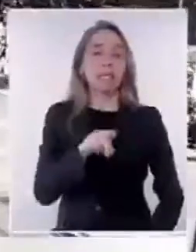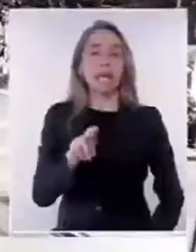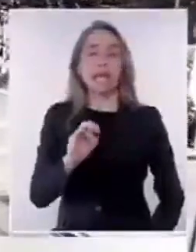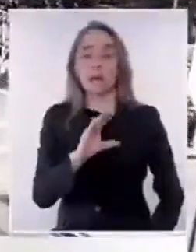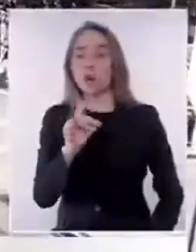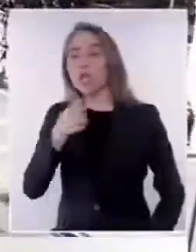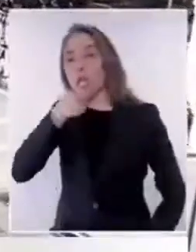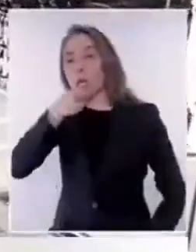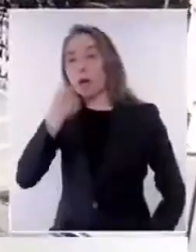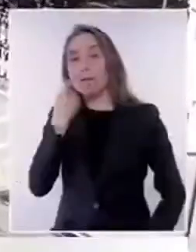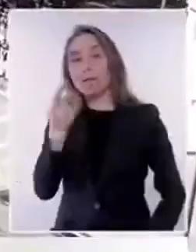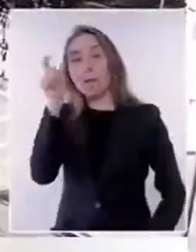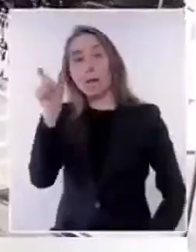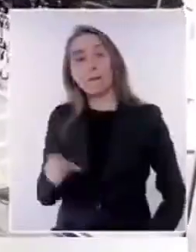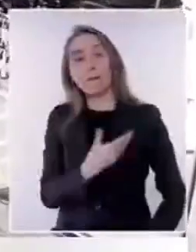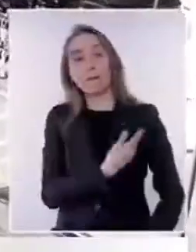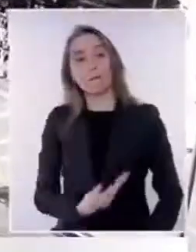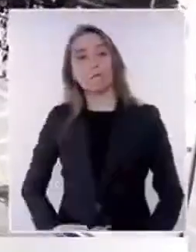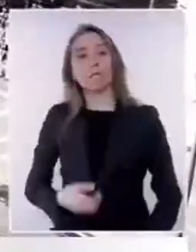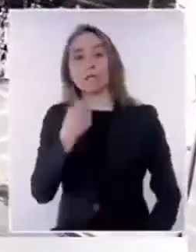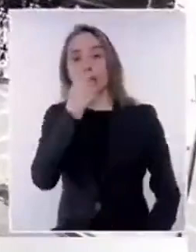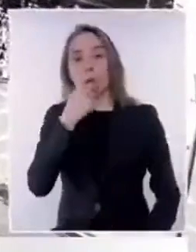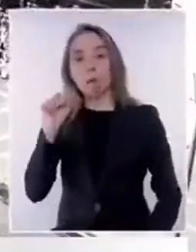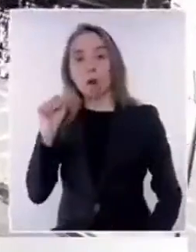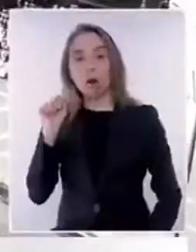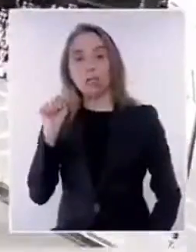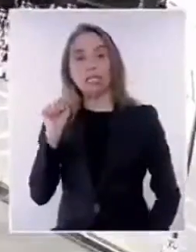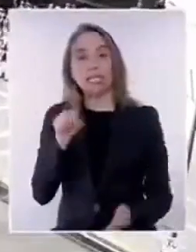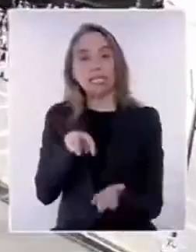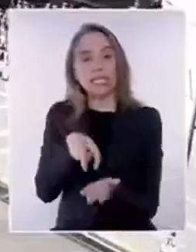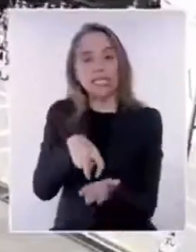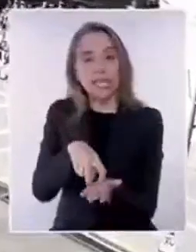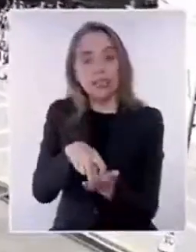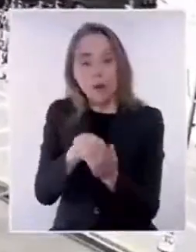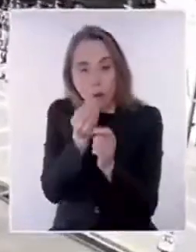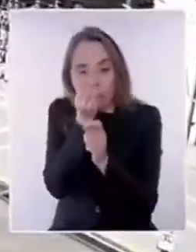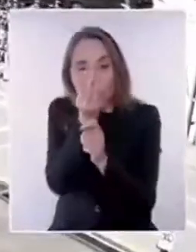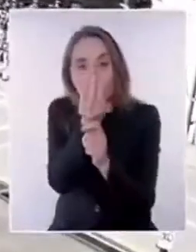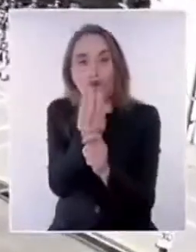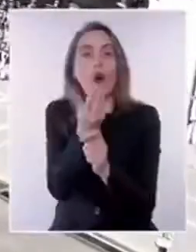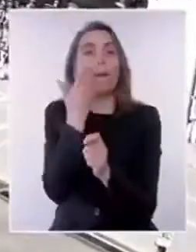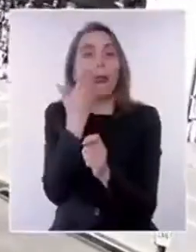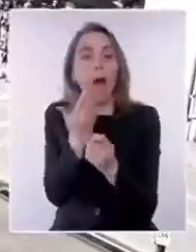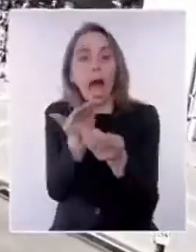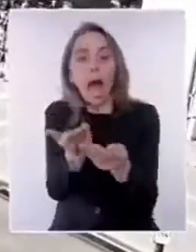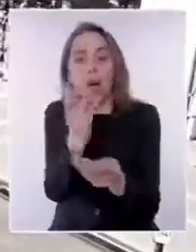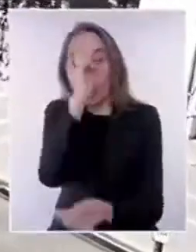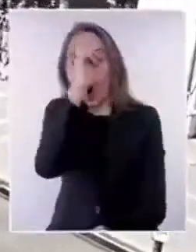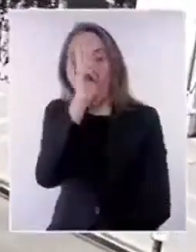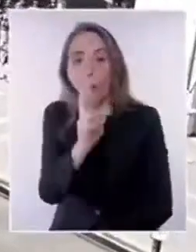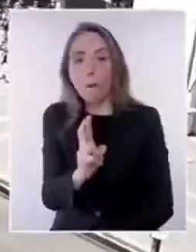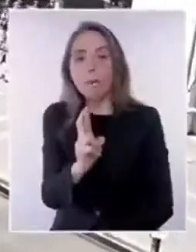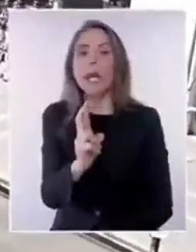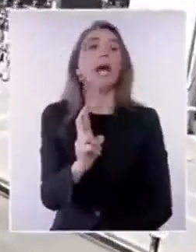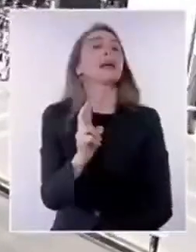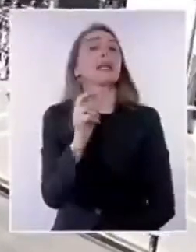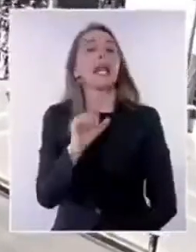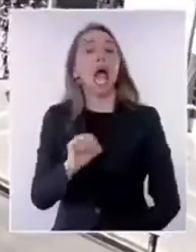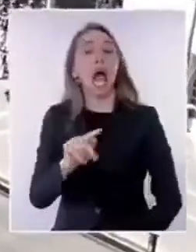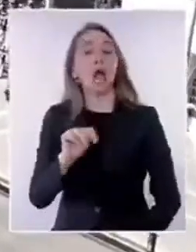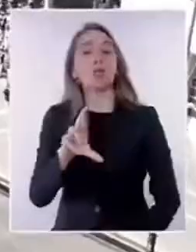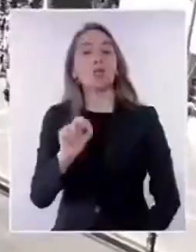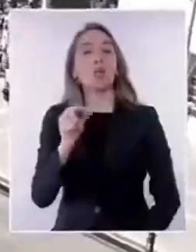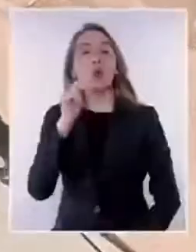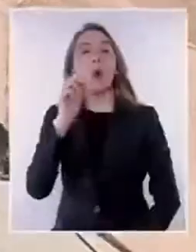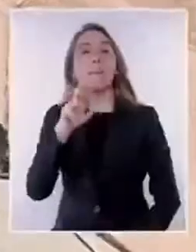comandante. Sí. Usted lo ve al presidente Gabriel Boric arrodillado con una rosa de color blanco, rindiéndole también un homenaje a Arturo Prat en este día en